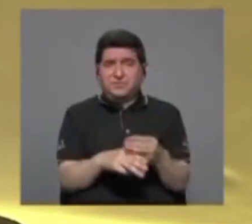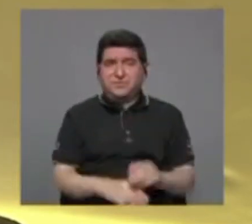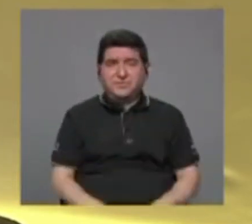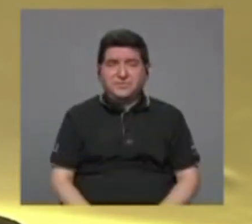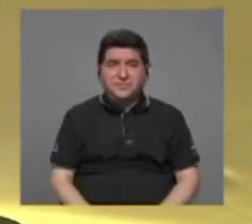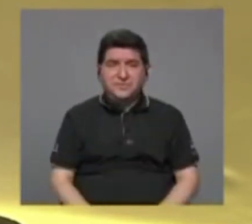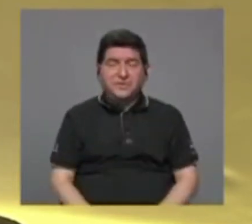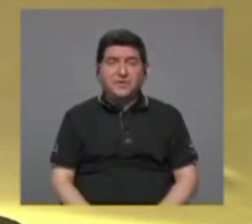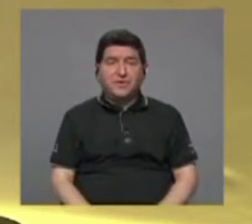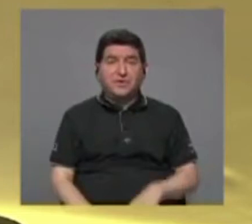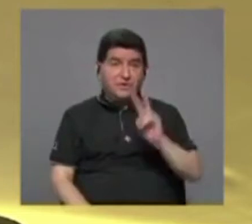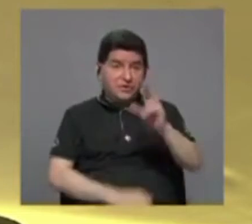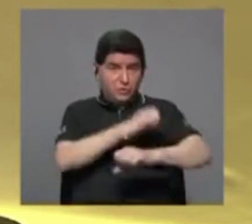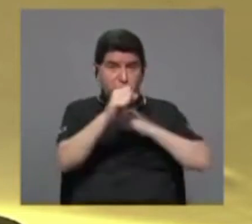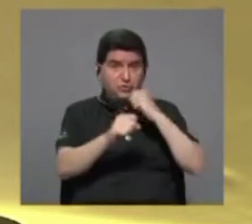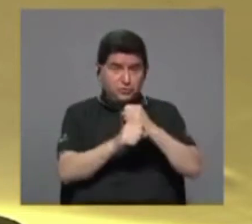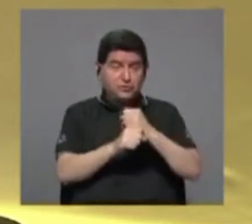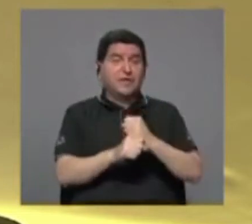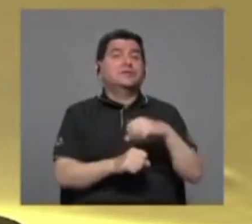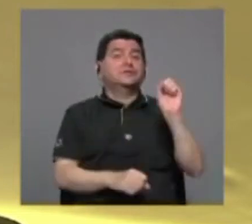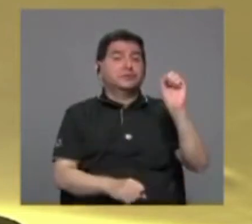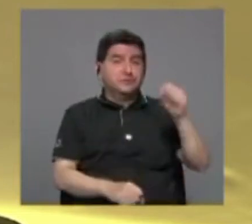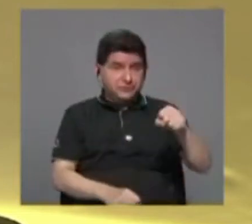que ha sido estos 2 años